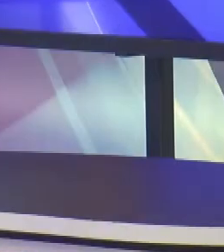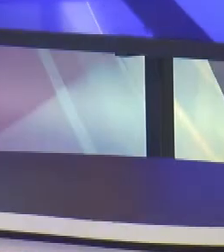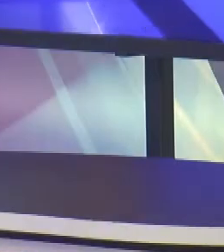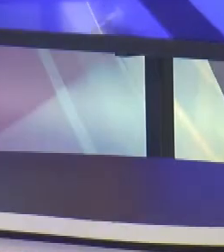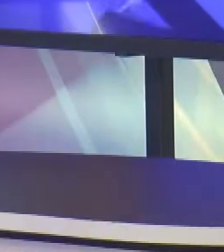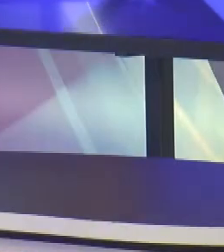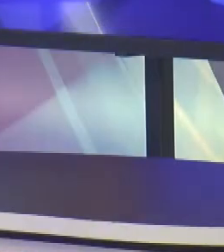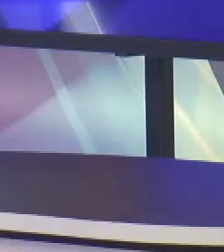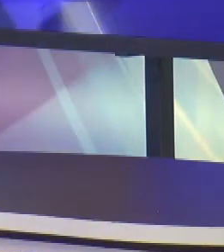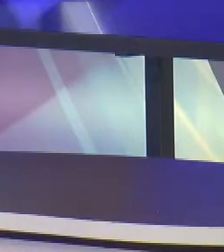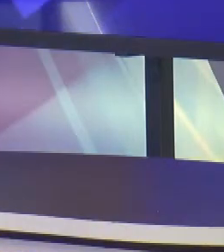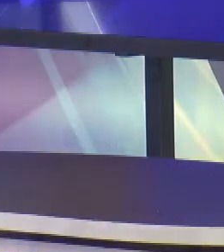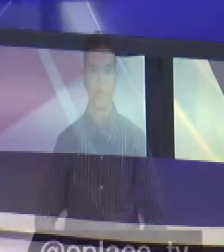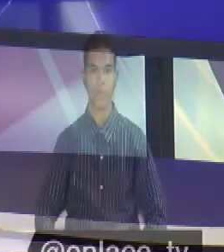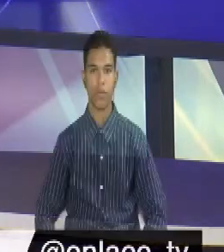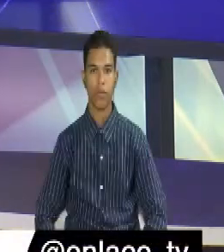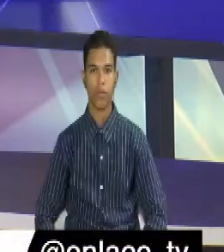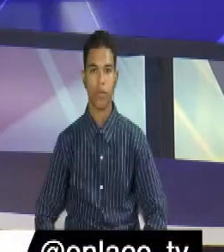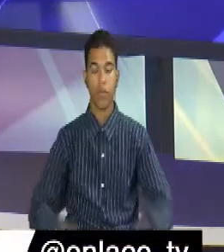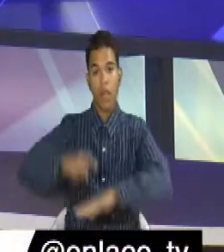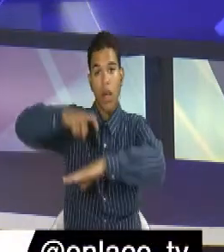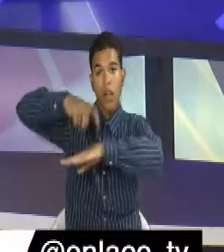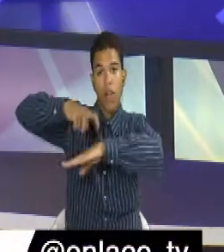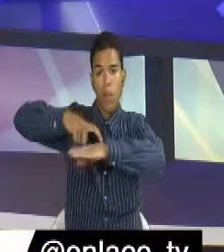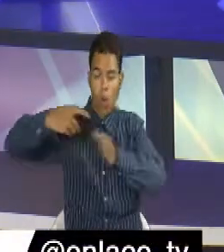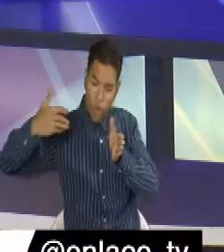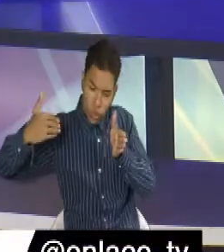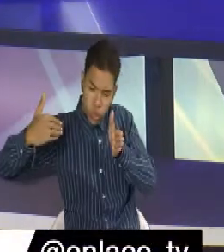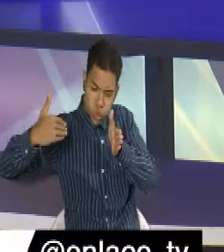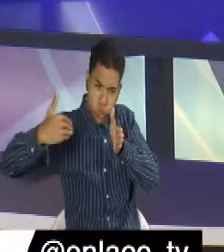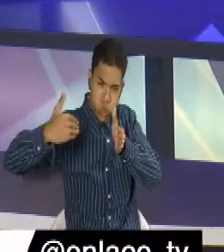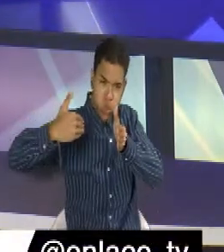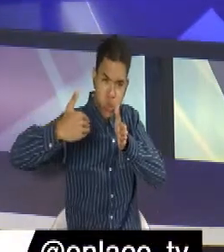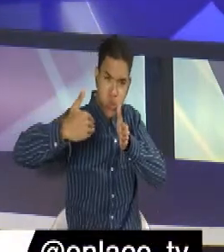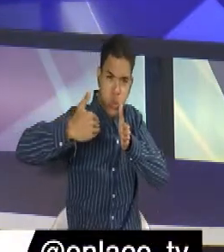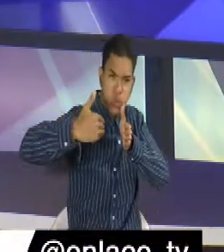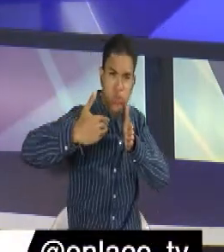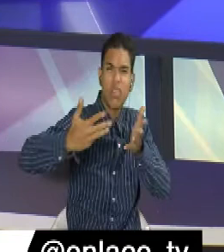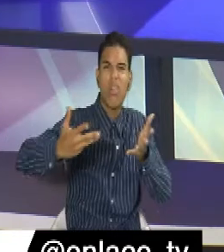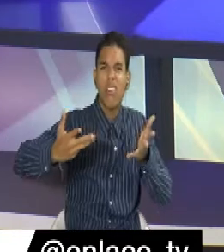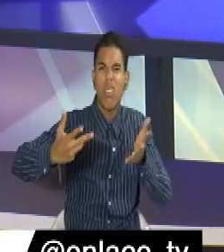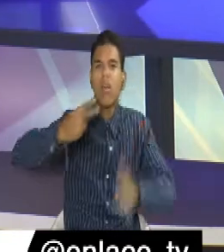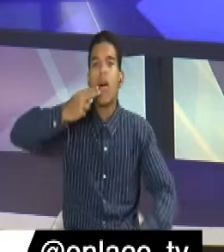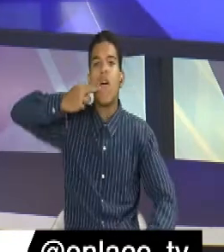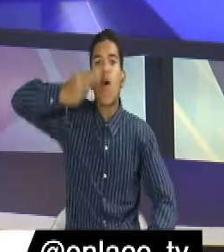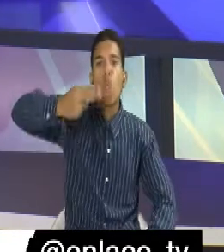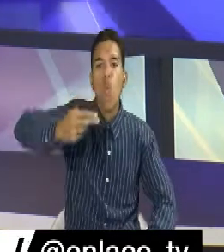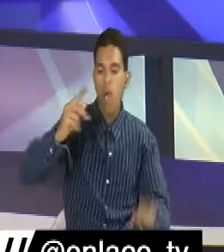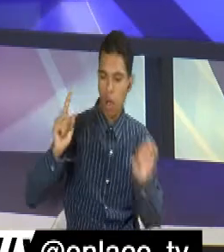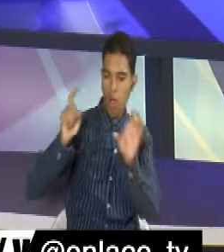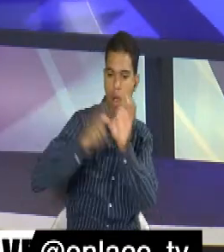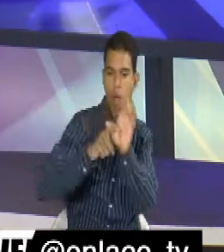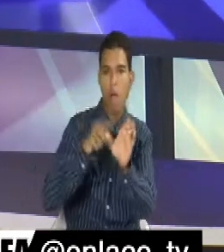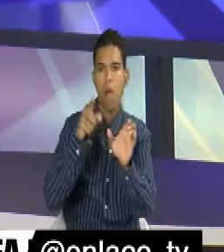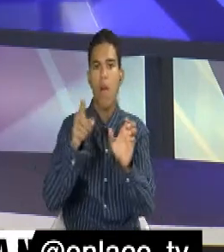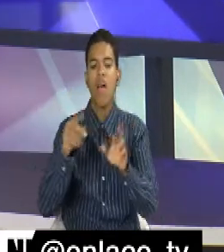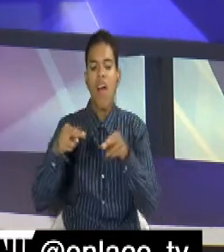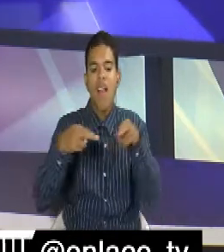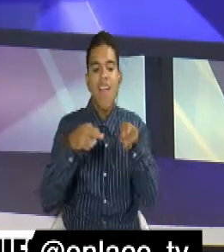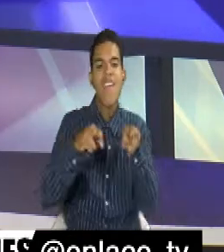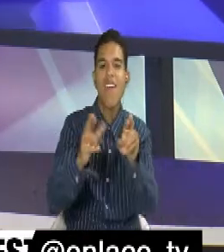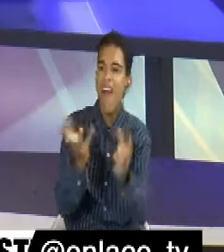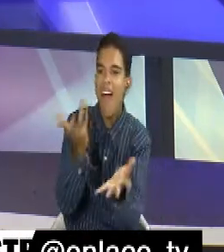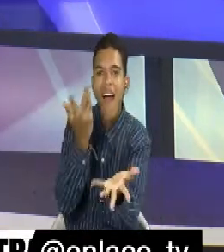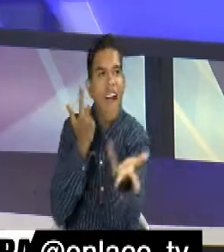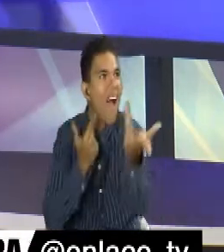Se agota el tiempo para inscribirse en la 18ª versión del concurso de cuento ecológico denominado El Río Nos Cuenta. La